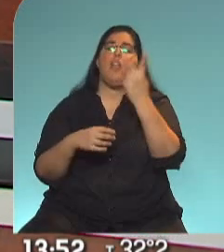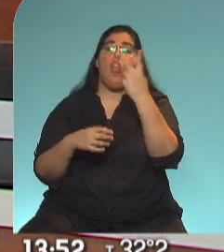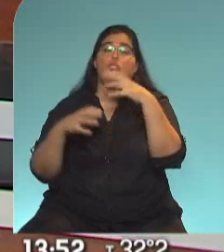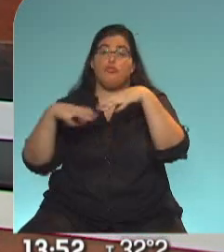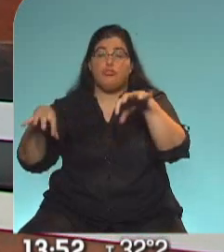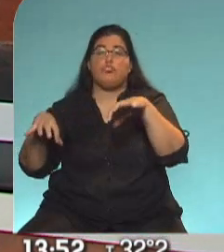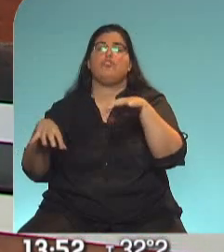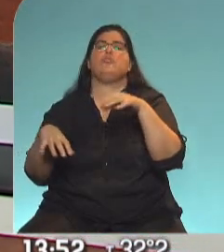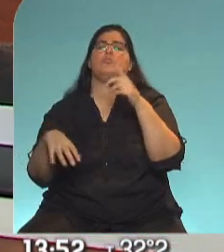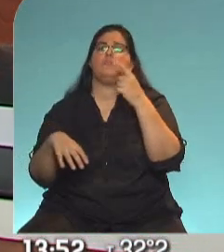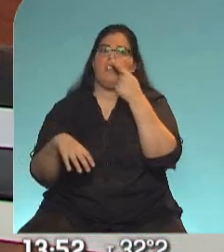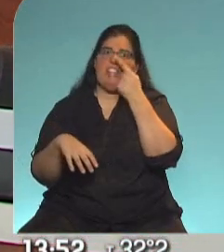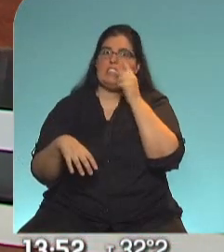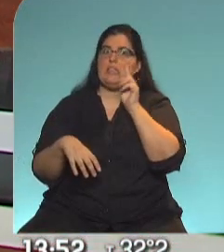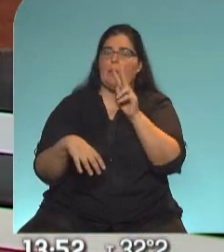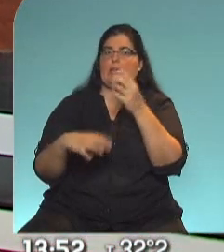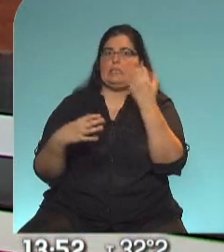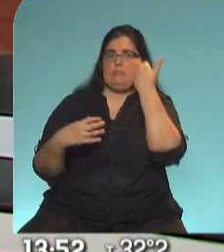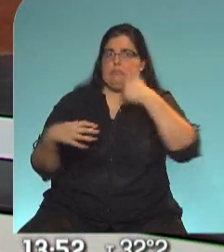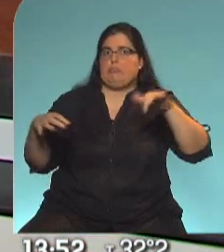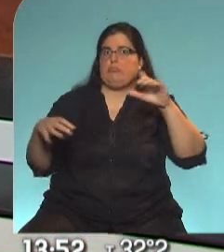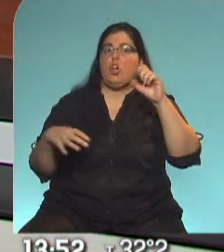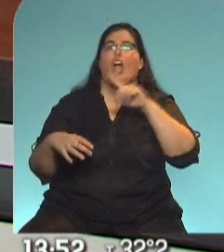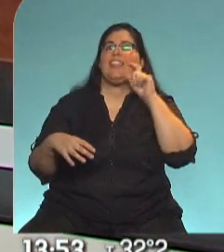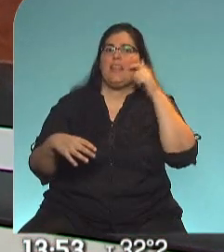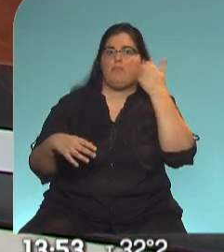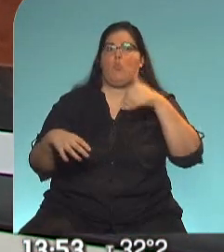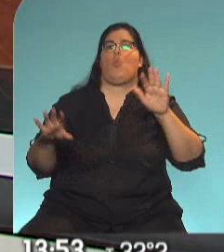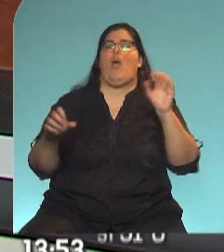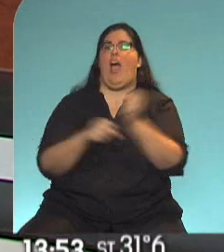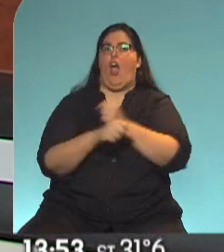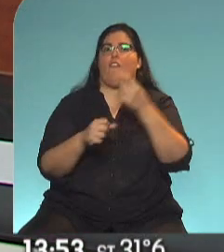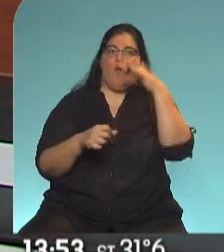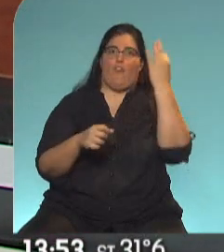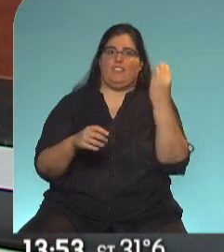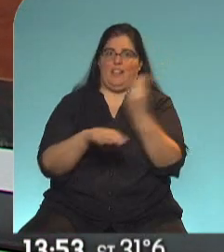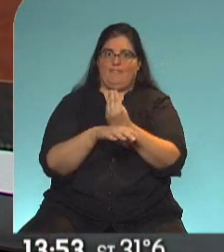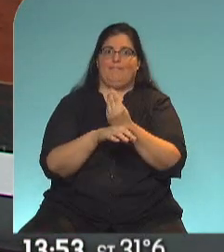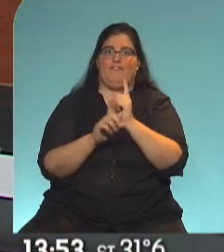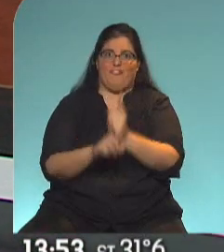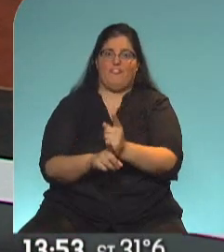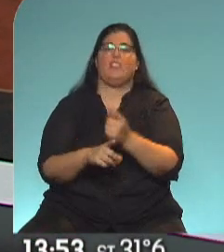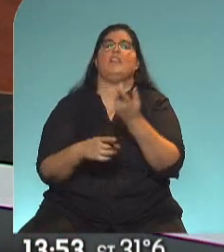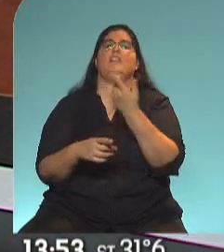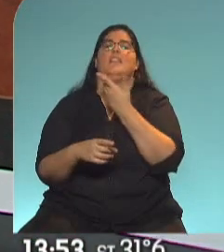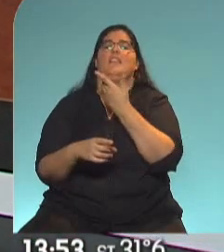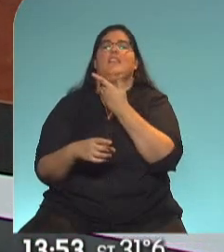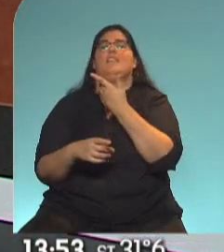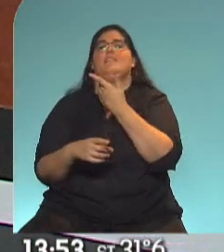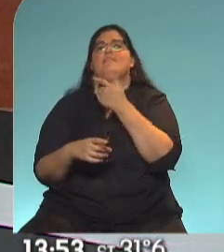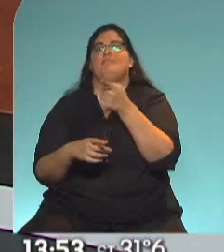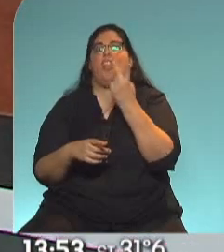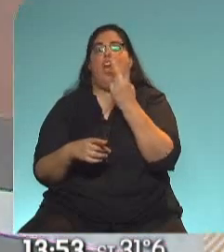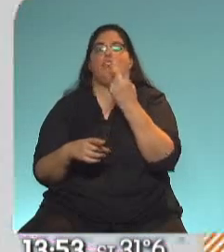interesante ver cómo electorales. Conte, que zafó efectivamente y logró ser ratificado por el Senado italiano, estuvo al frente de